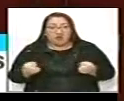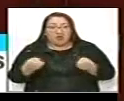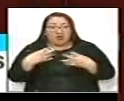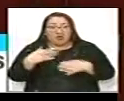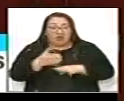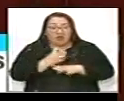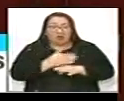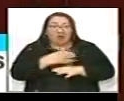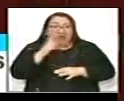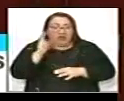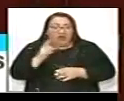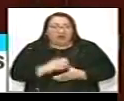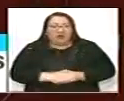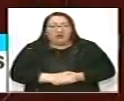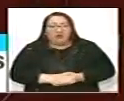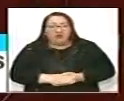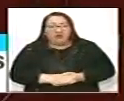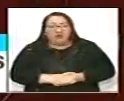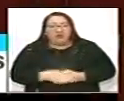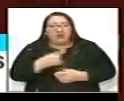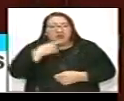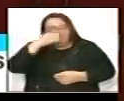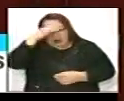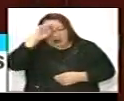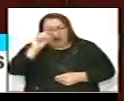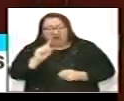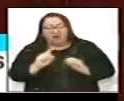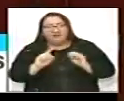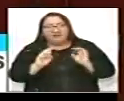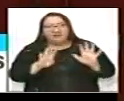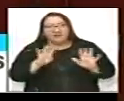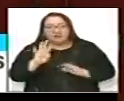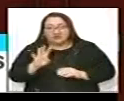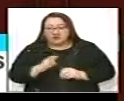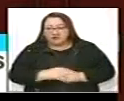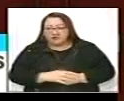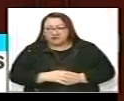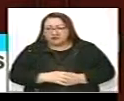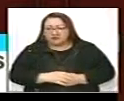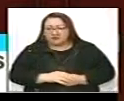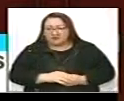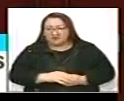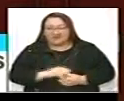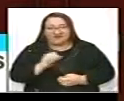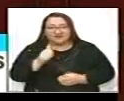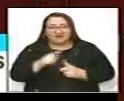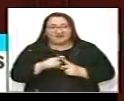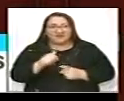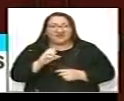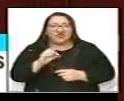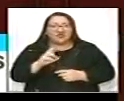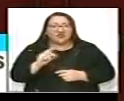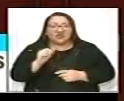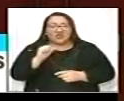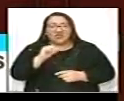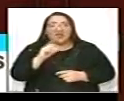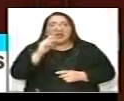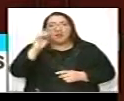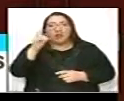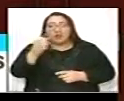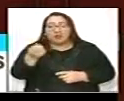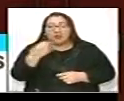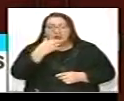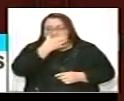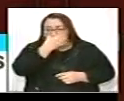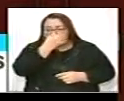docente cubana el año 94 en Santa Cruz de la Sierra, en Bolivia, en